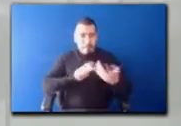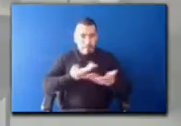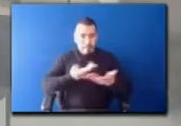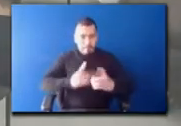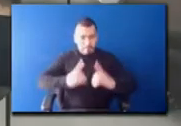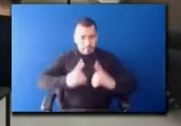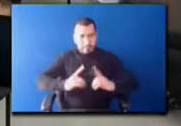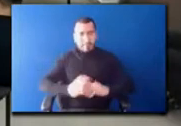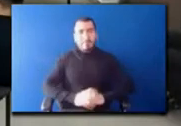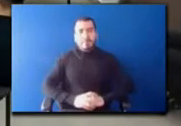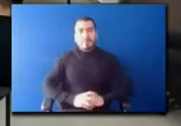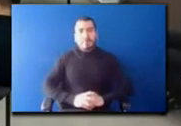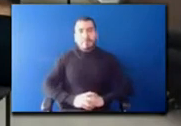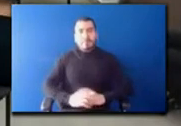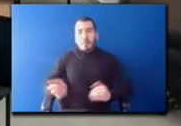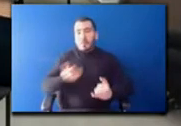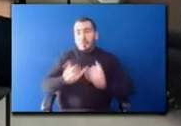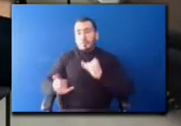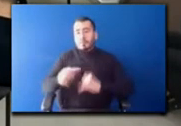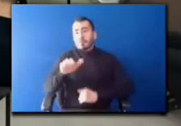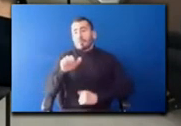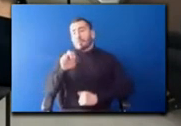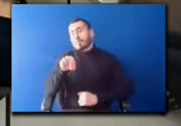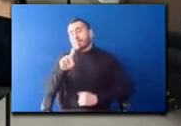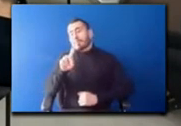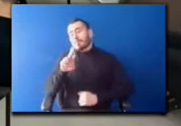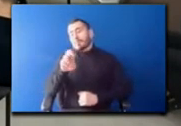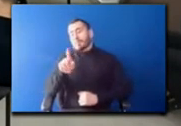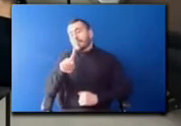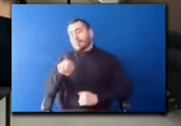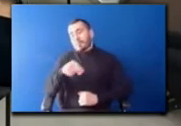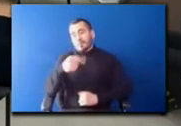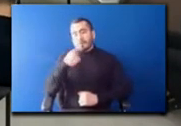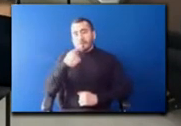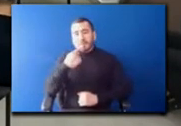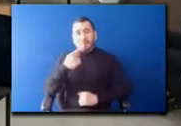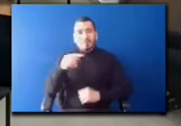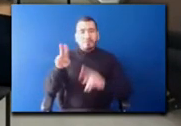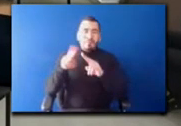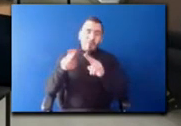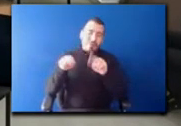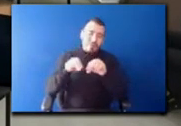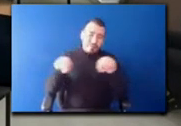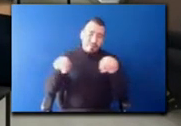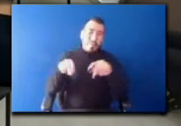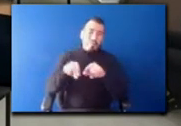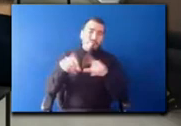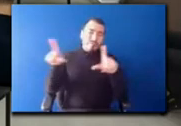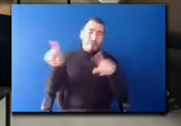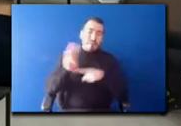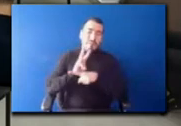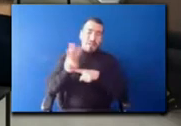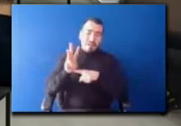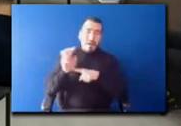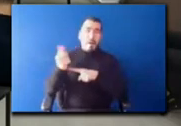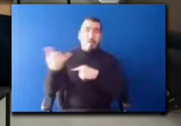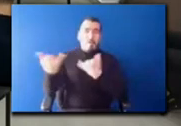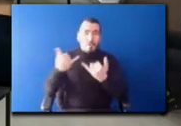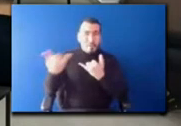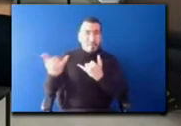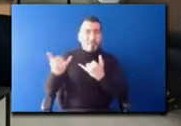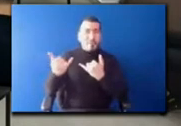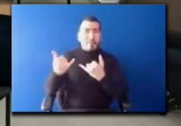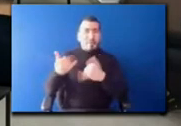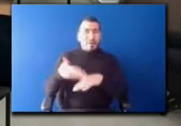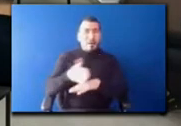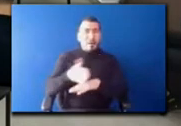Finalmente, Andrés Rivera, en internet se ven páginas que ofrecen créditos sin mayores requisitos, pero solicitan dinero anticipado